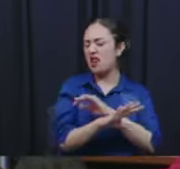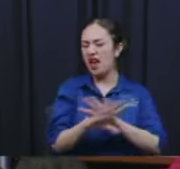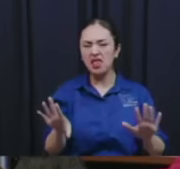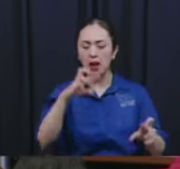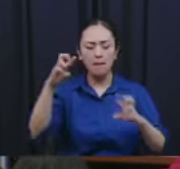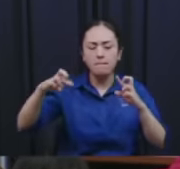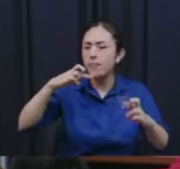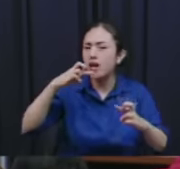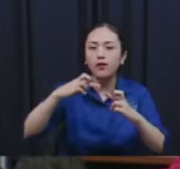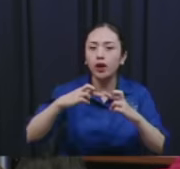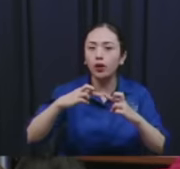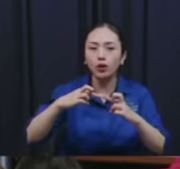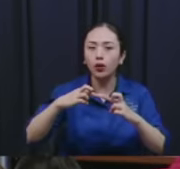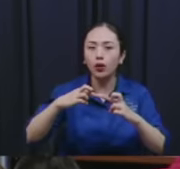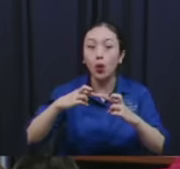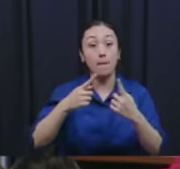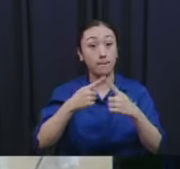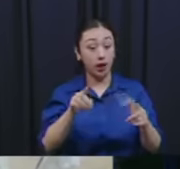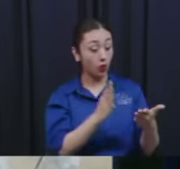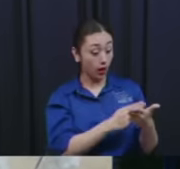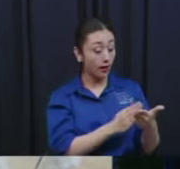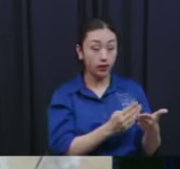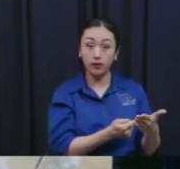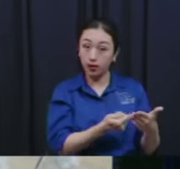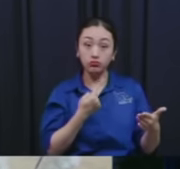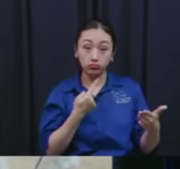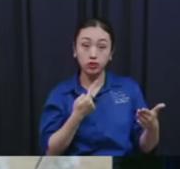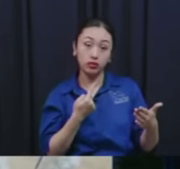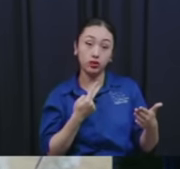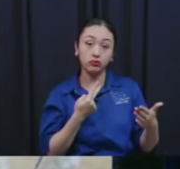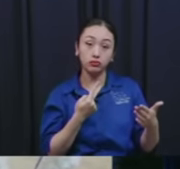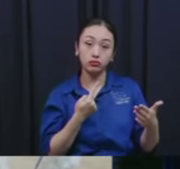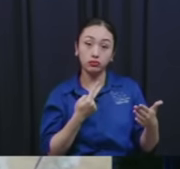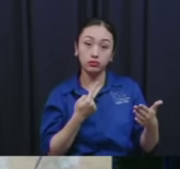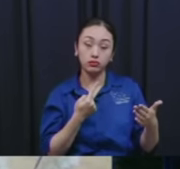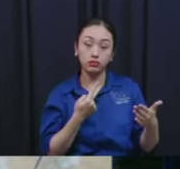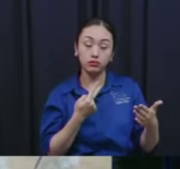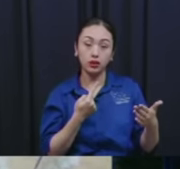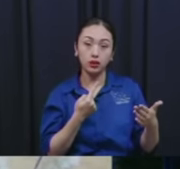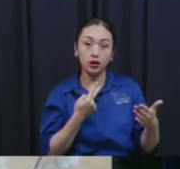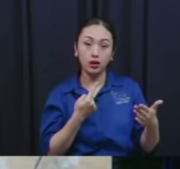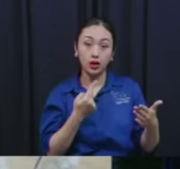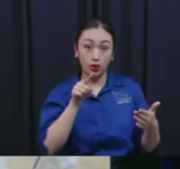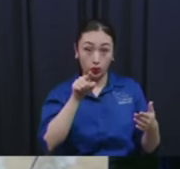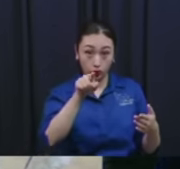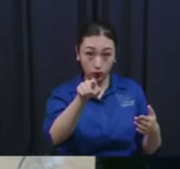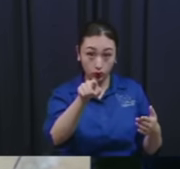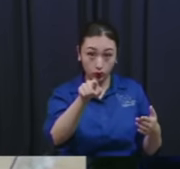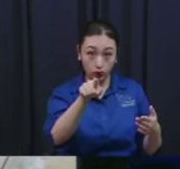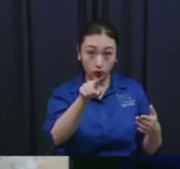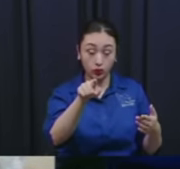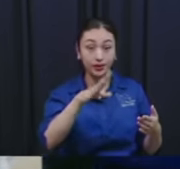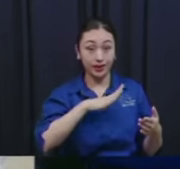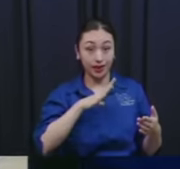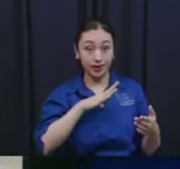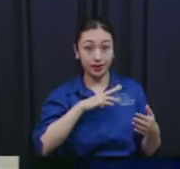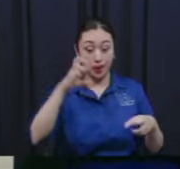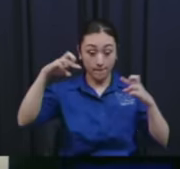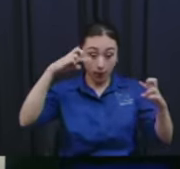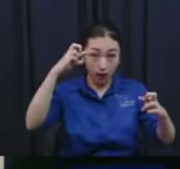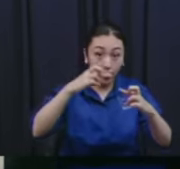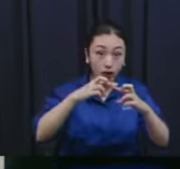es perfecto pero la Biblia no dice eso la Biblia dice que usted tiene que ser perfecto como su papá es